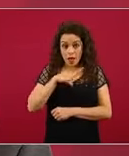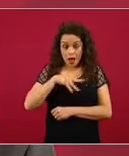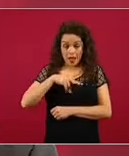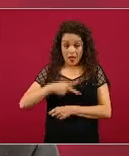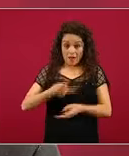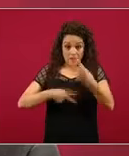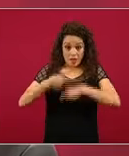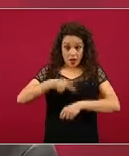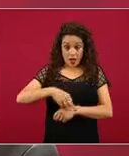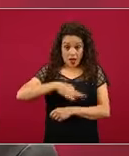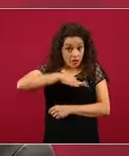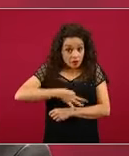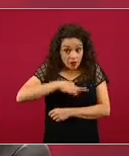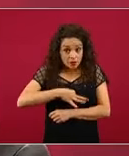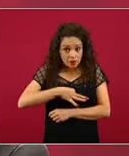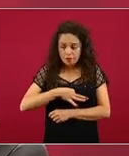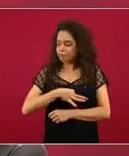No puede ser que la enfermedad